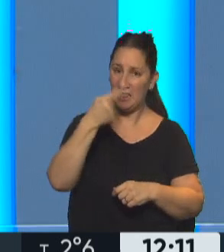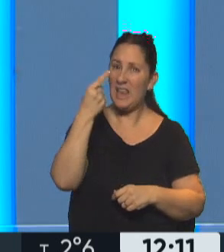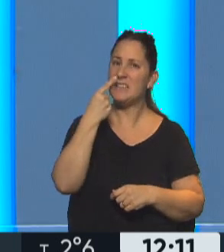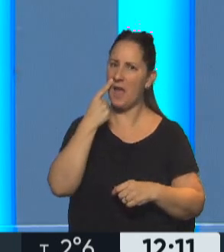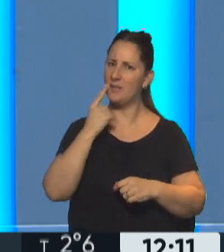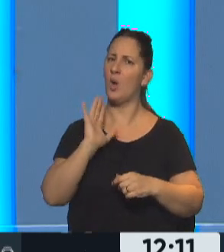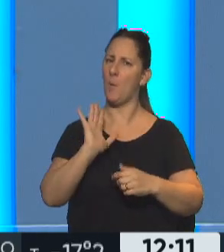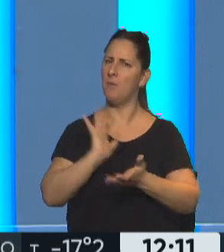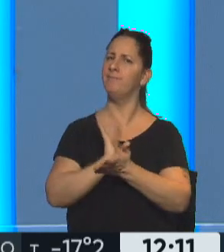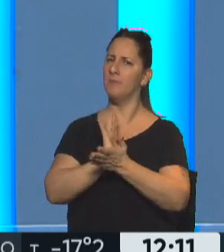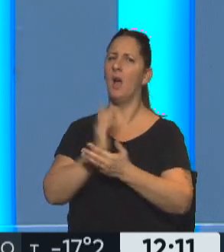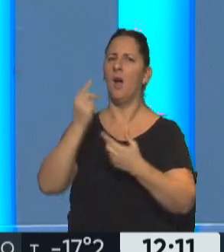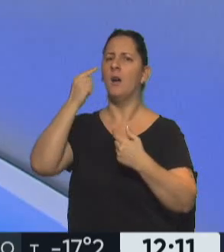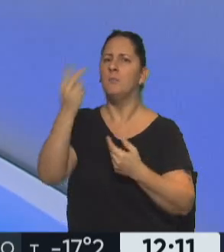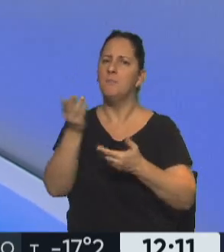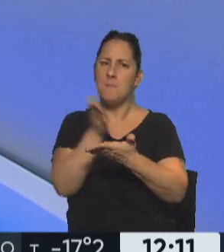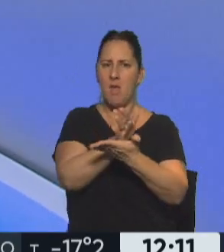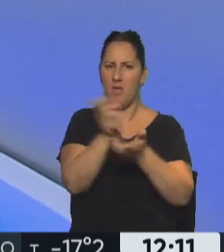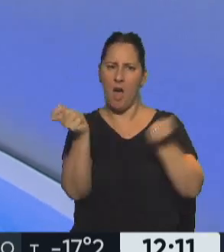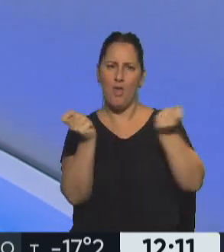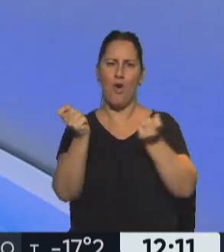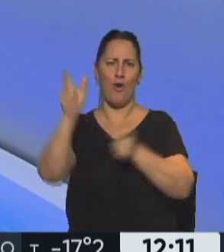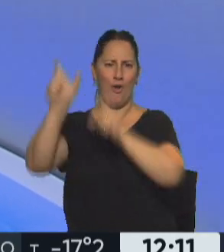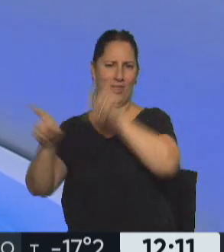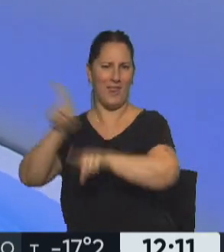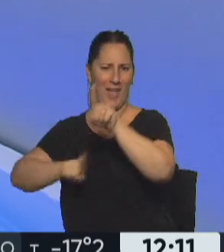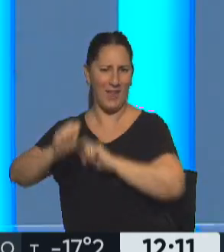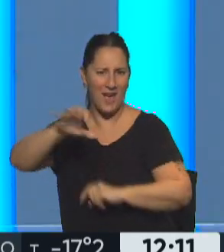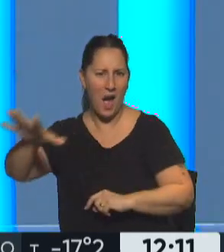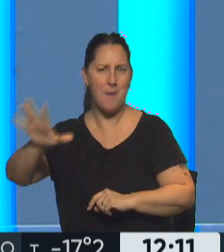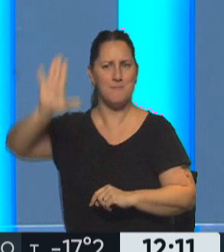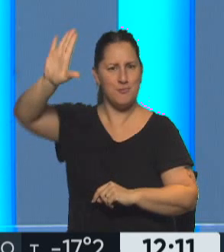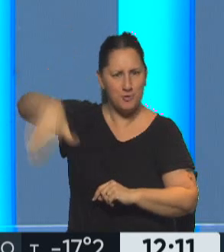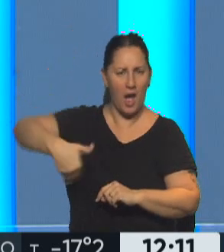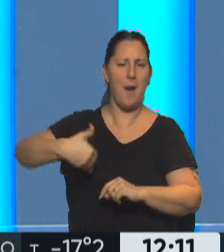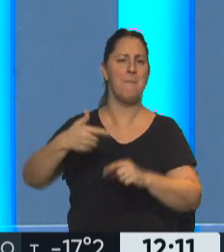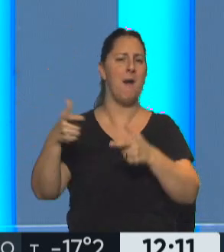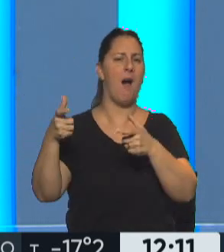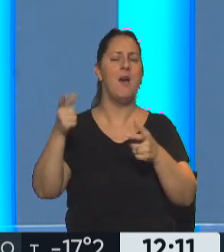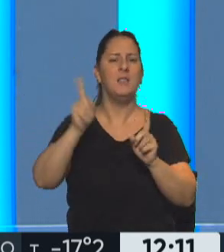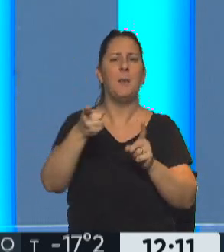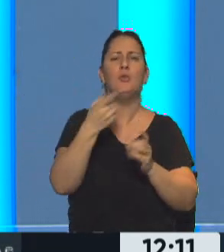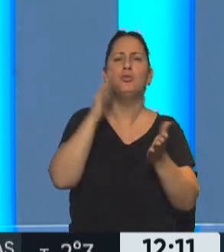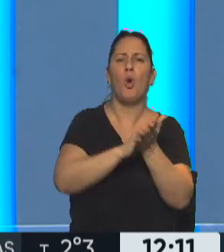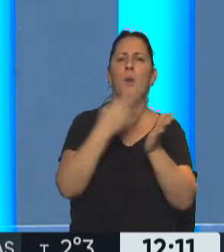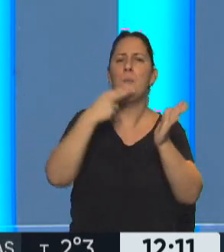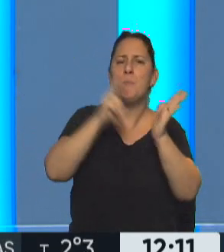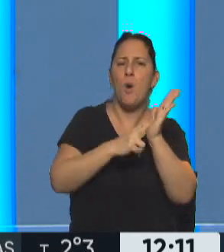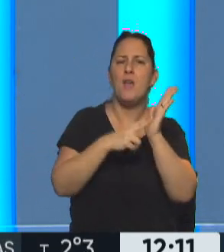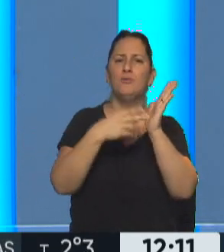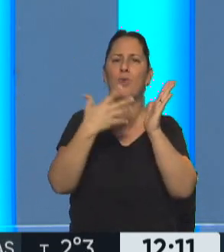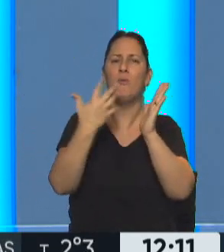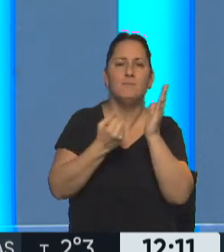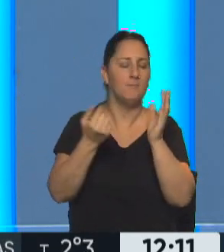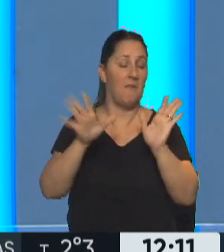político, ¿no? Claro. El reconocimiento como interlocutor a la mesa de enlace e inclusive dijo, le preguntaron por retenciones y dijo, no hay ninguna